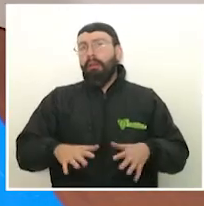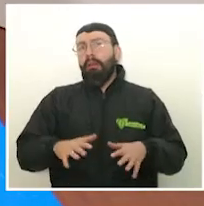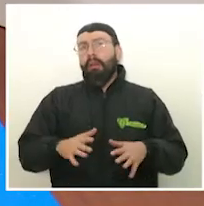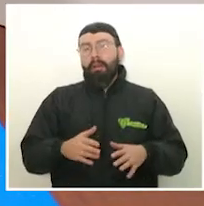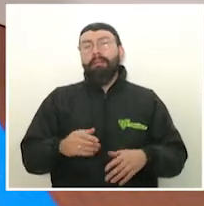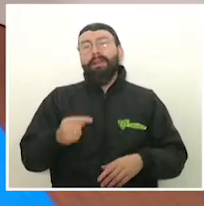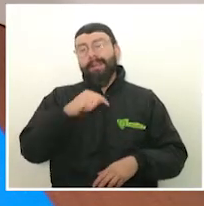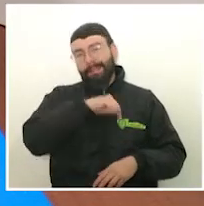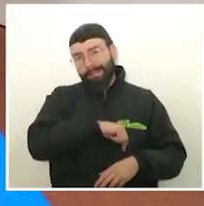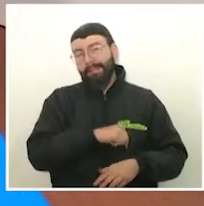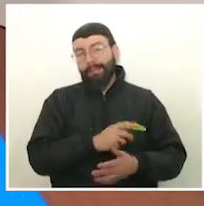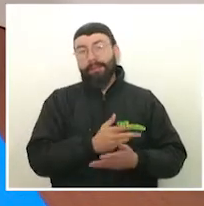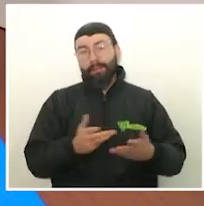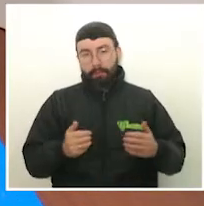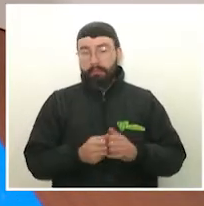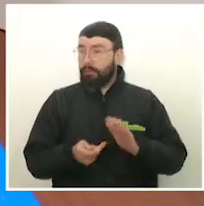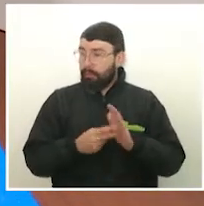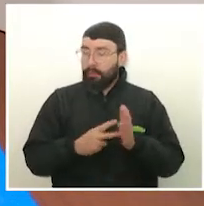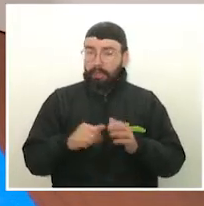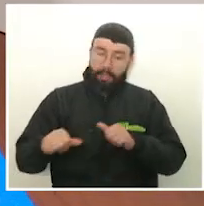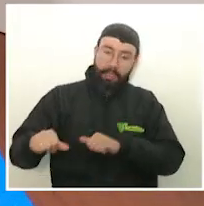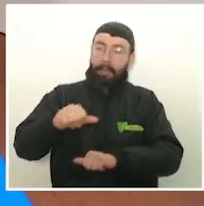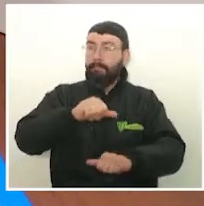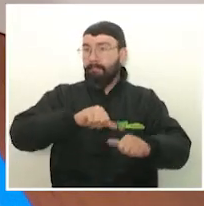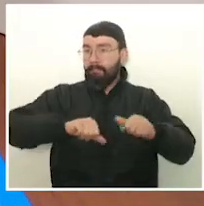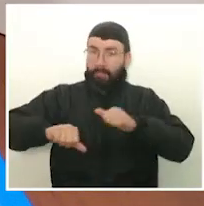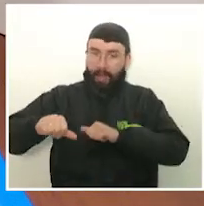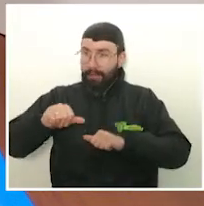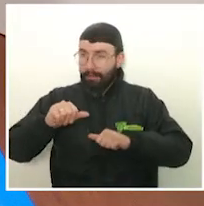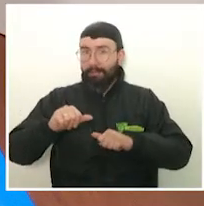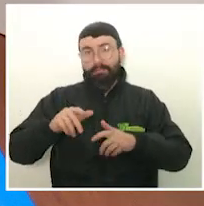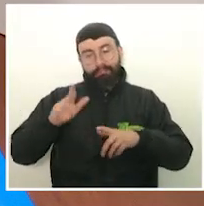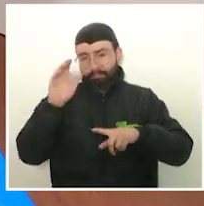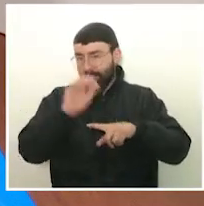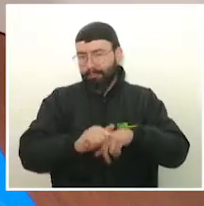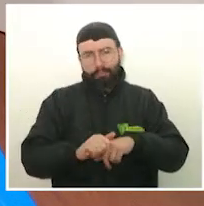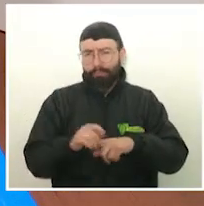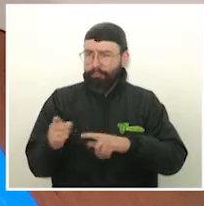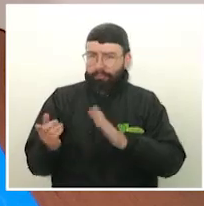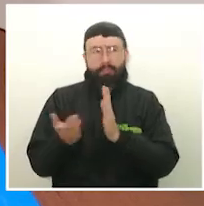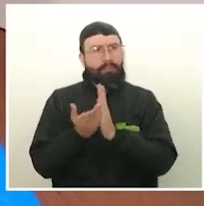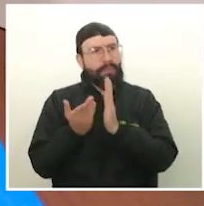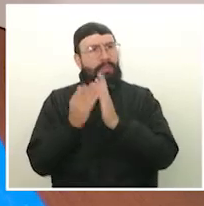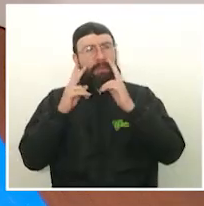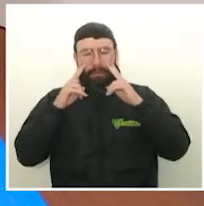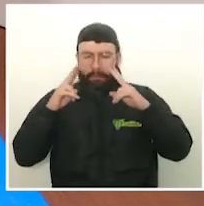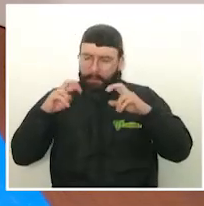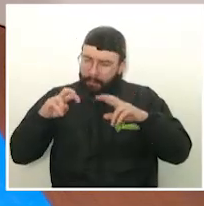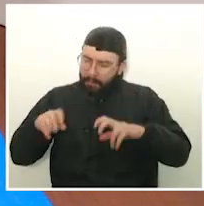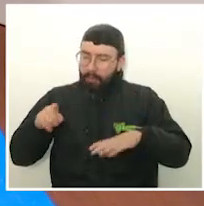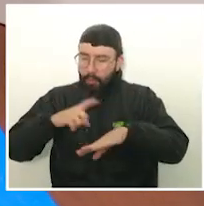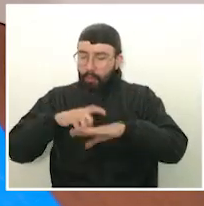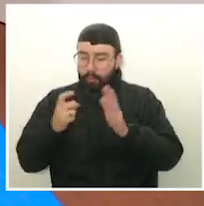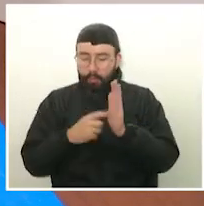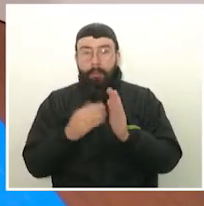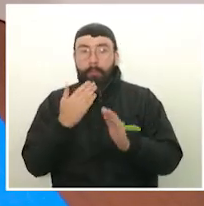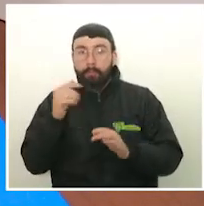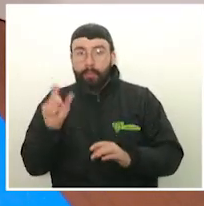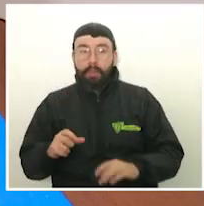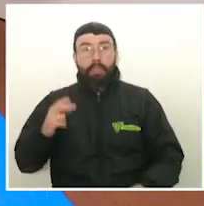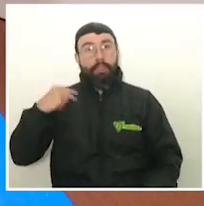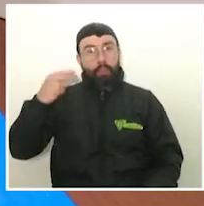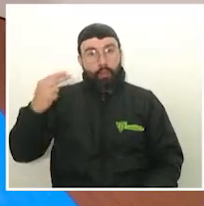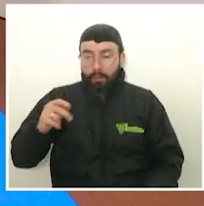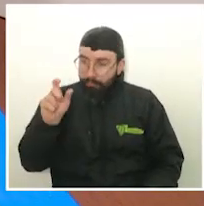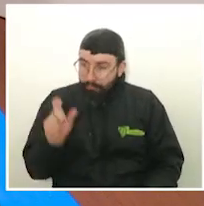pretendemos reemplazar una consulta, exacto, especialmente para patologías como estas, donde hay que conocer a profundidad la historia de una paciente como es esta